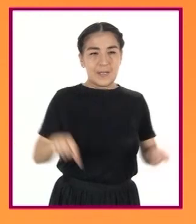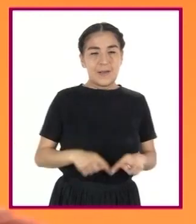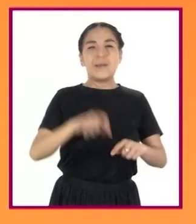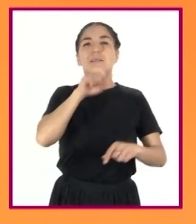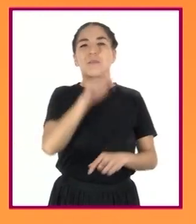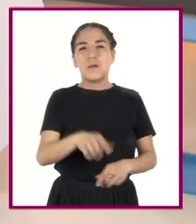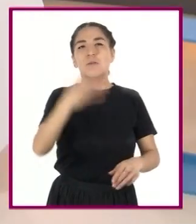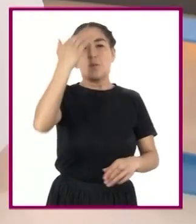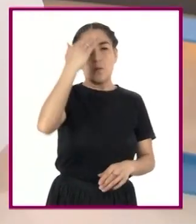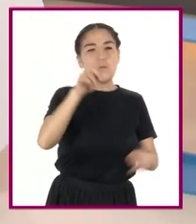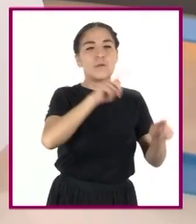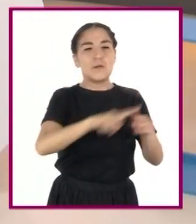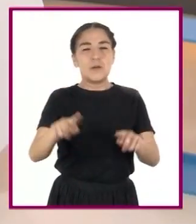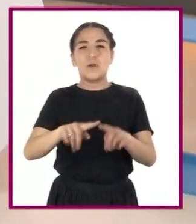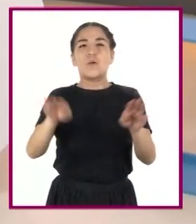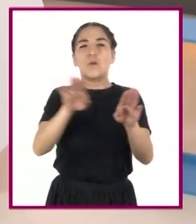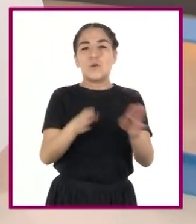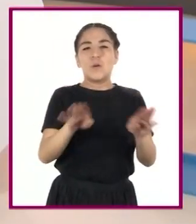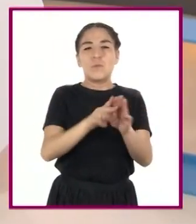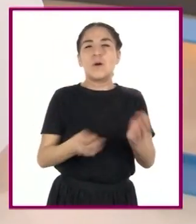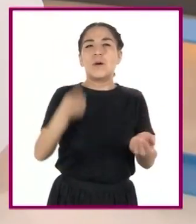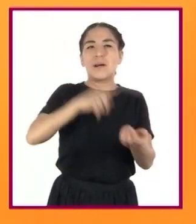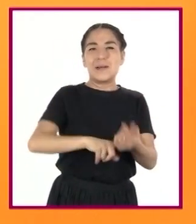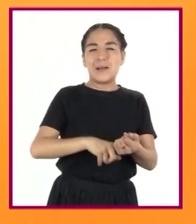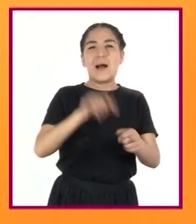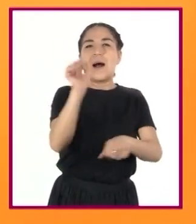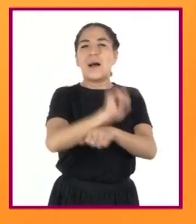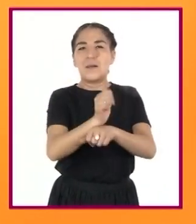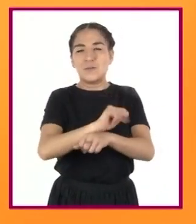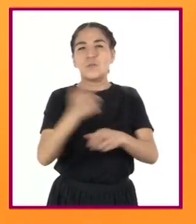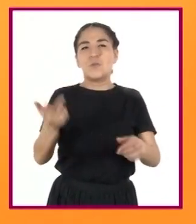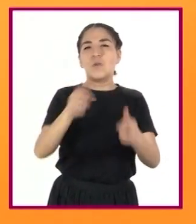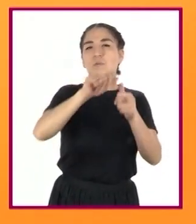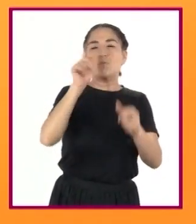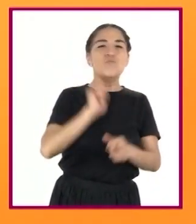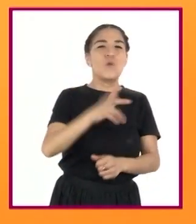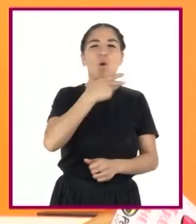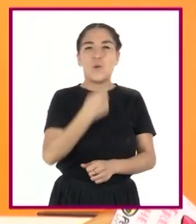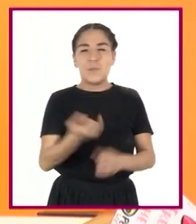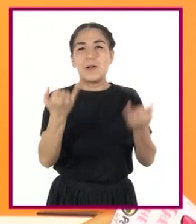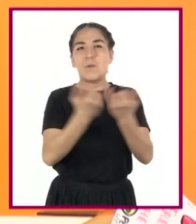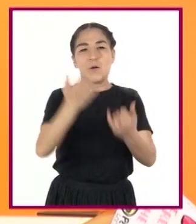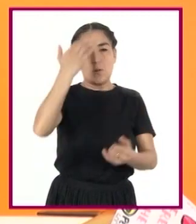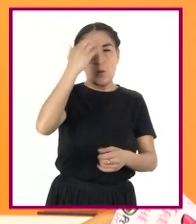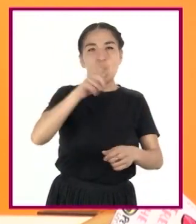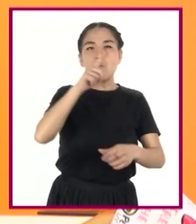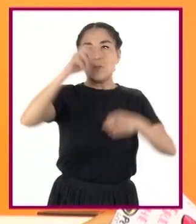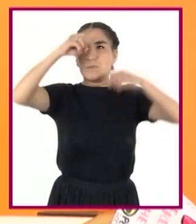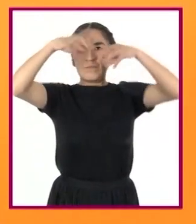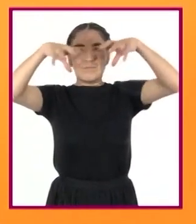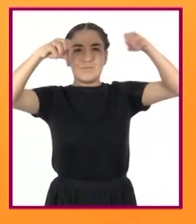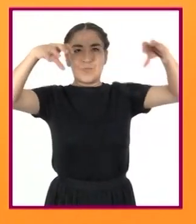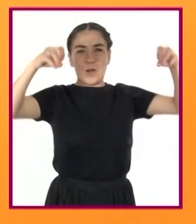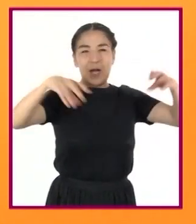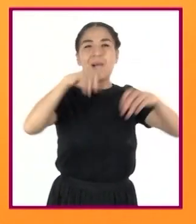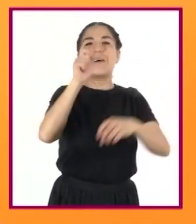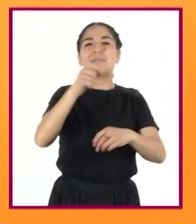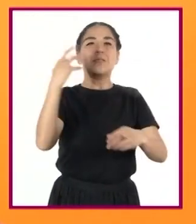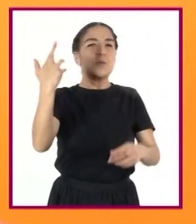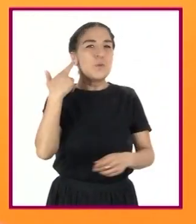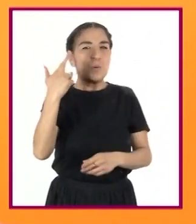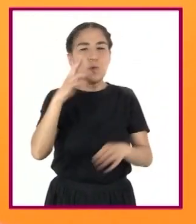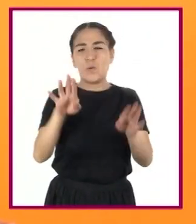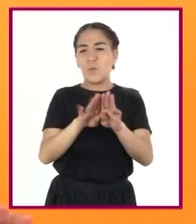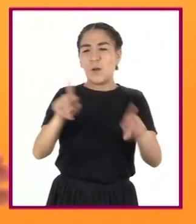ello se plantea el trazo de actrices y actores. Se realiza el diseño de iluminación y audio, afinan la elección